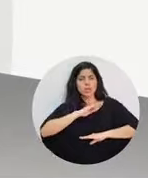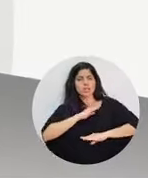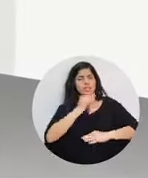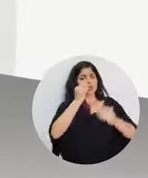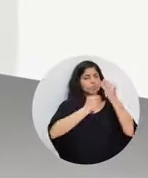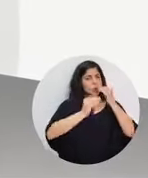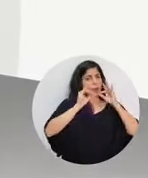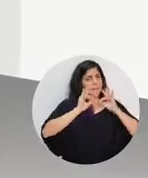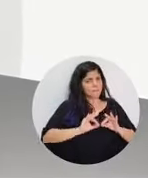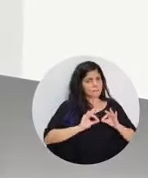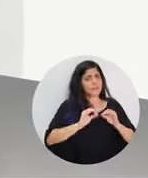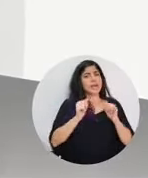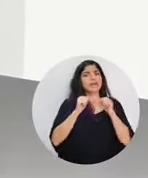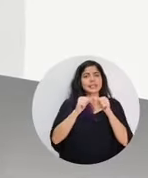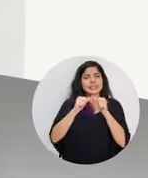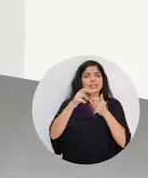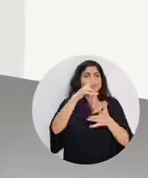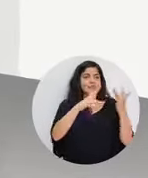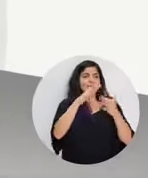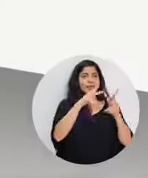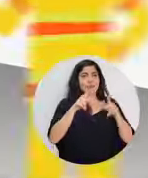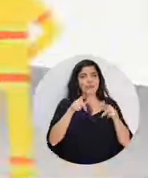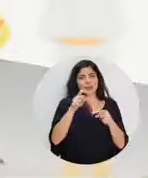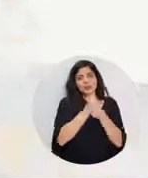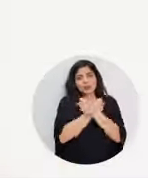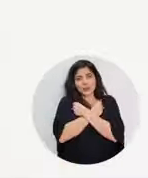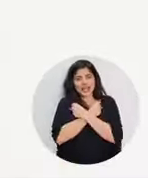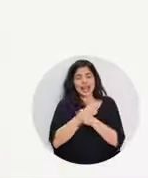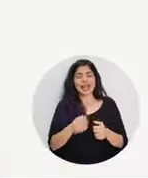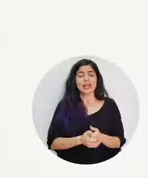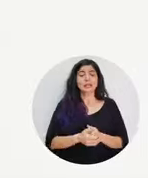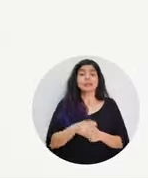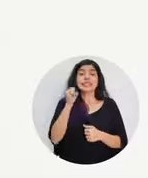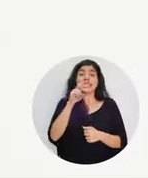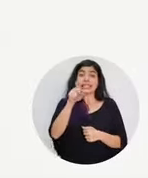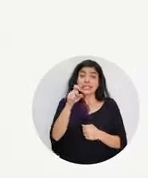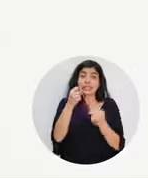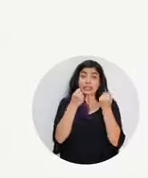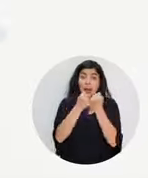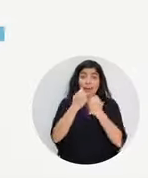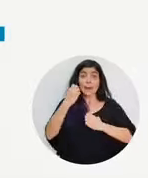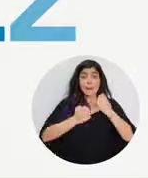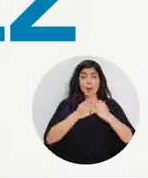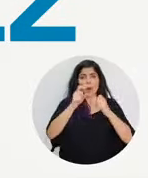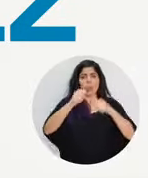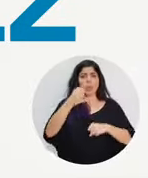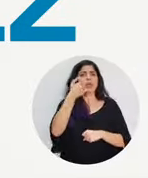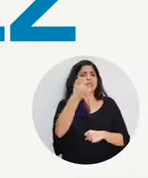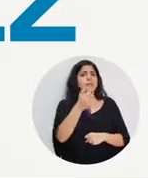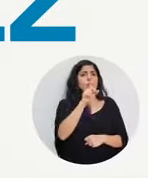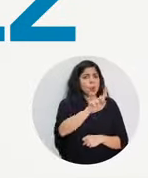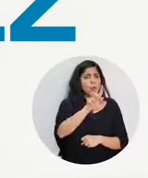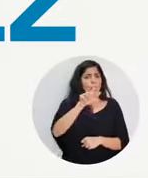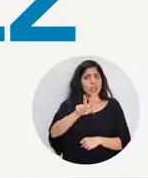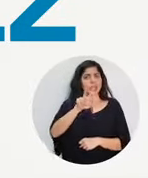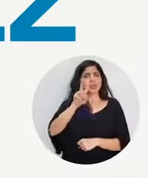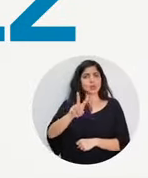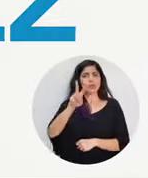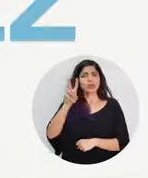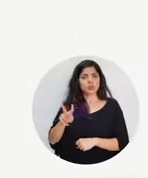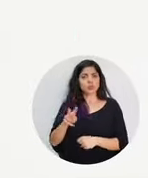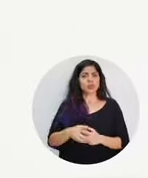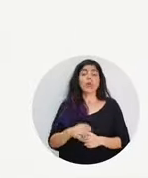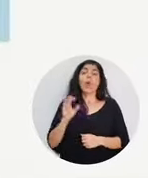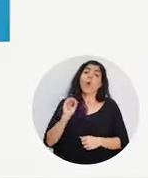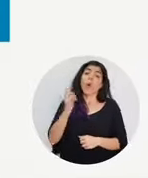descanse, coma bien y manténgase en contacto con sus seres queridos. Si necesita apoyo emocional, no dude en llamar al